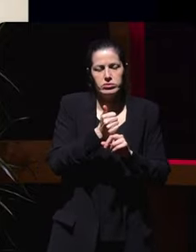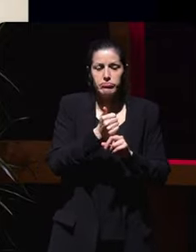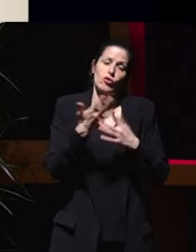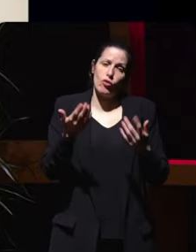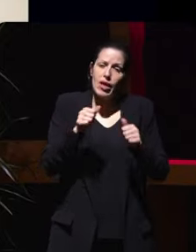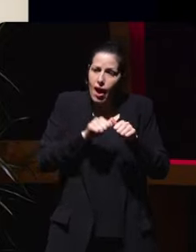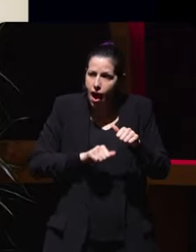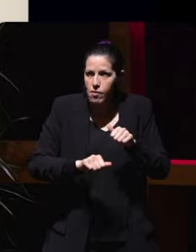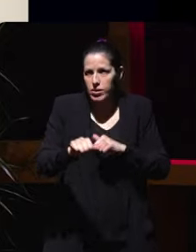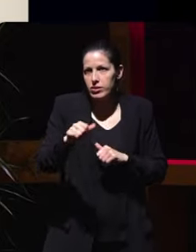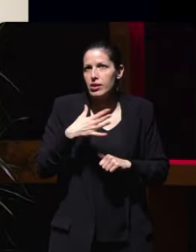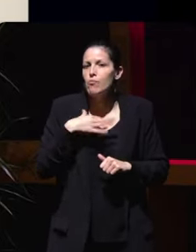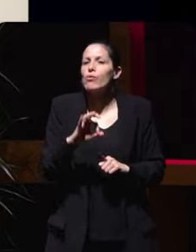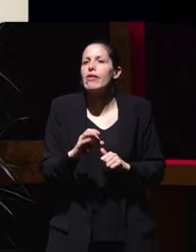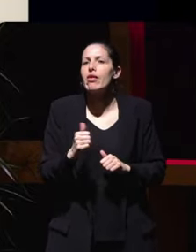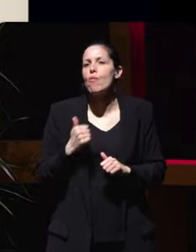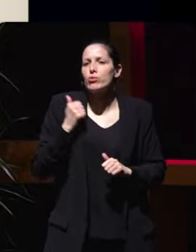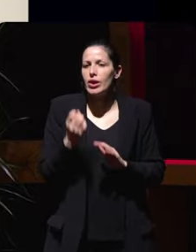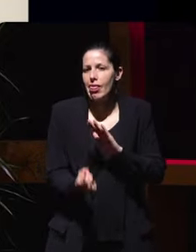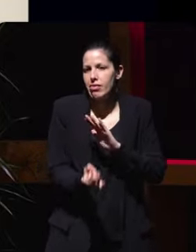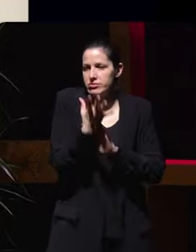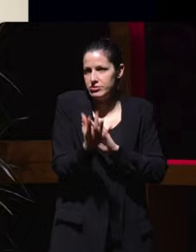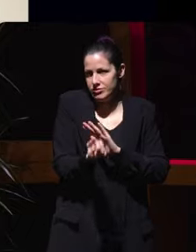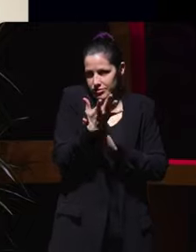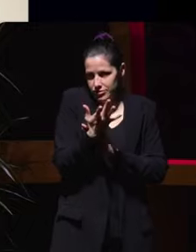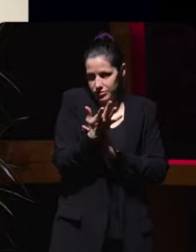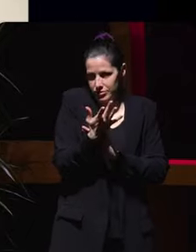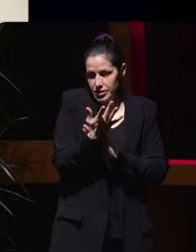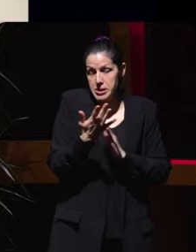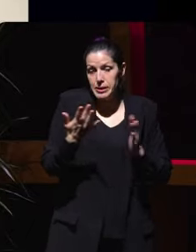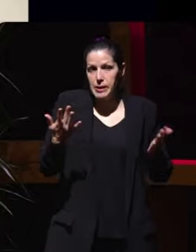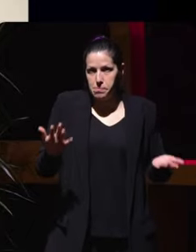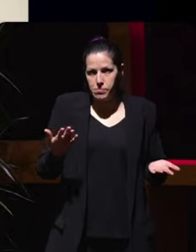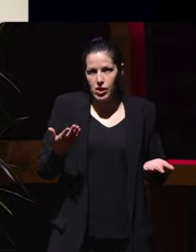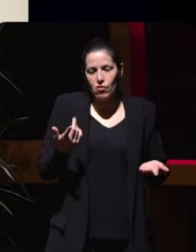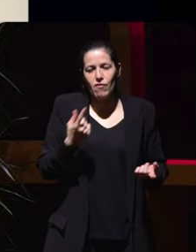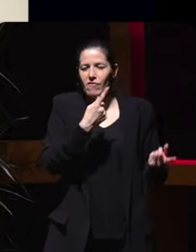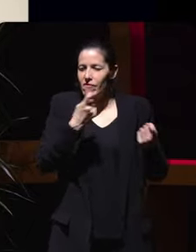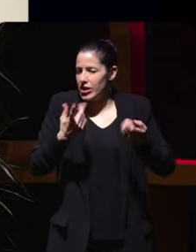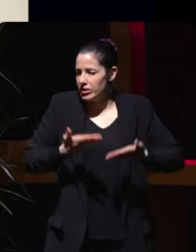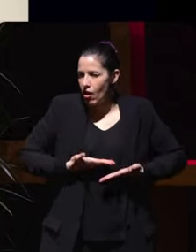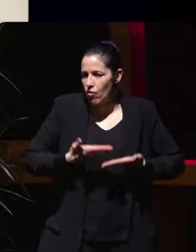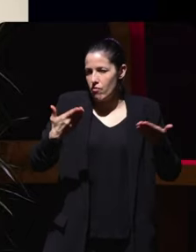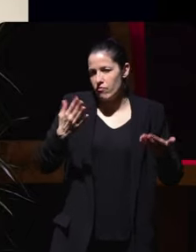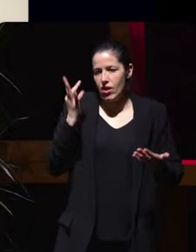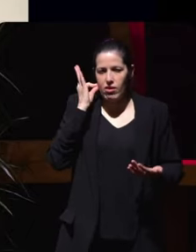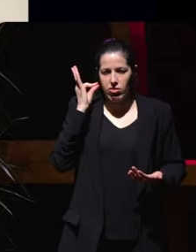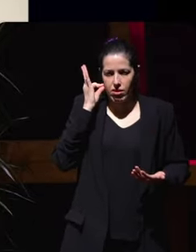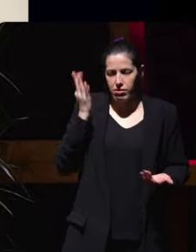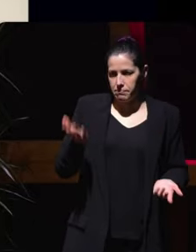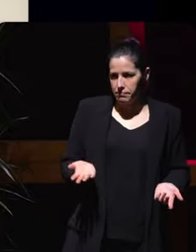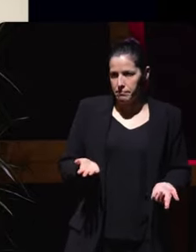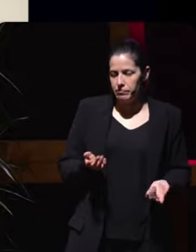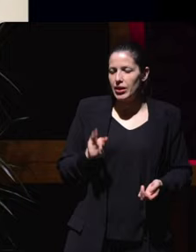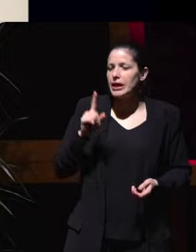que te salgan otras oportunidades, pero no creo que haya la confianza suficiente en nosotras ni que